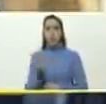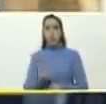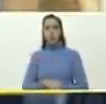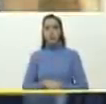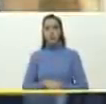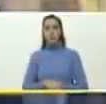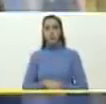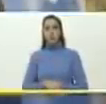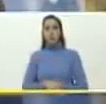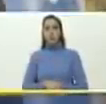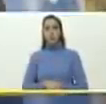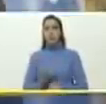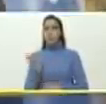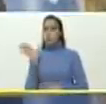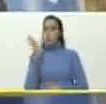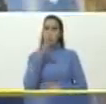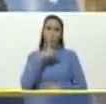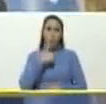No habíamos tenido